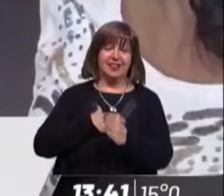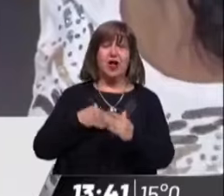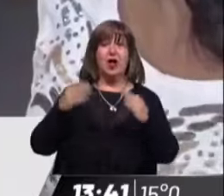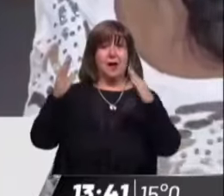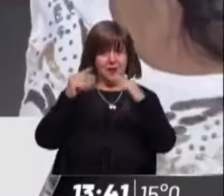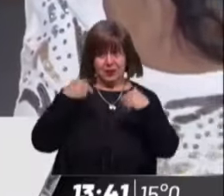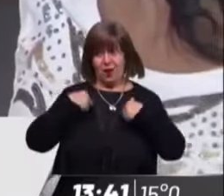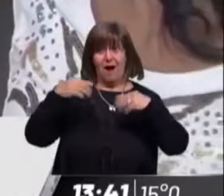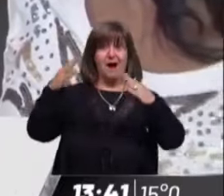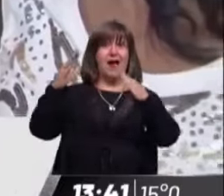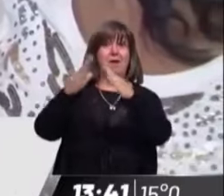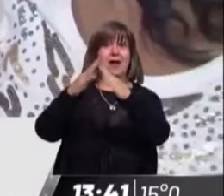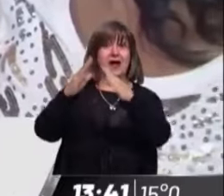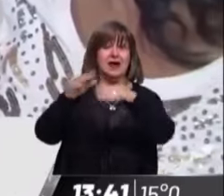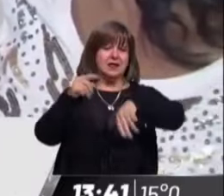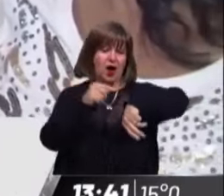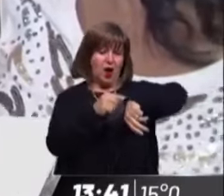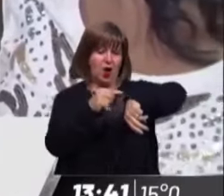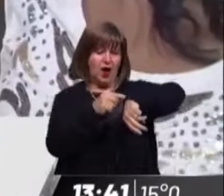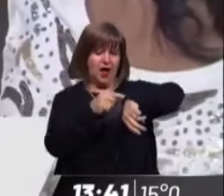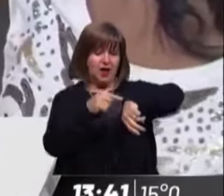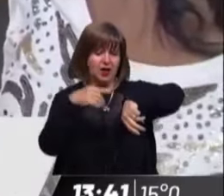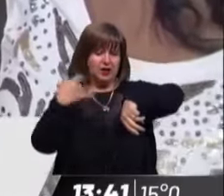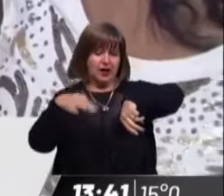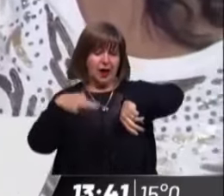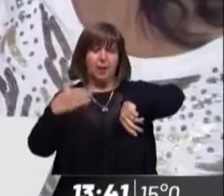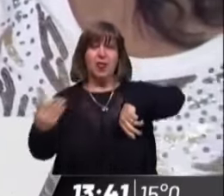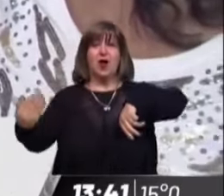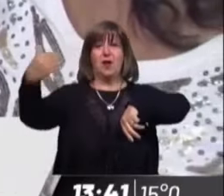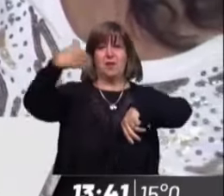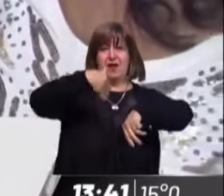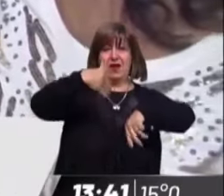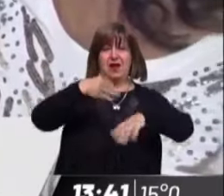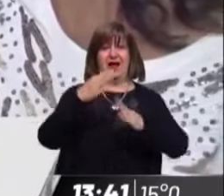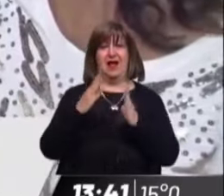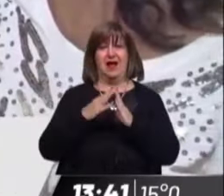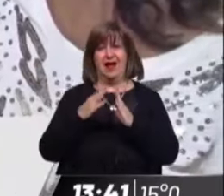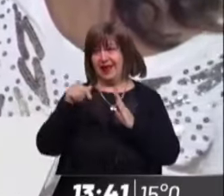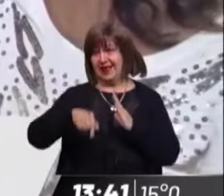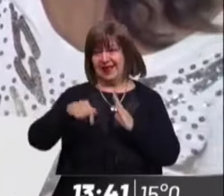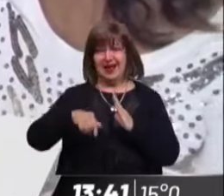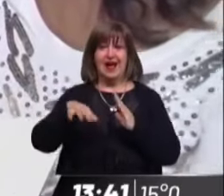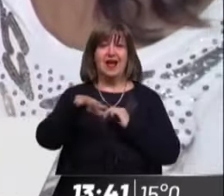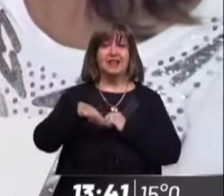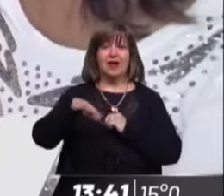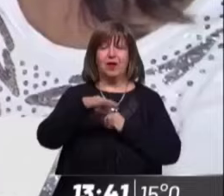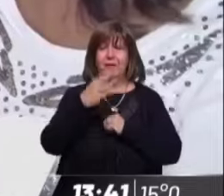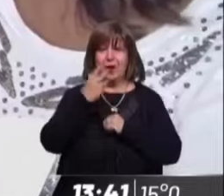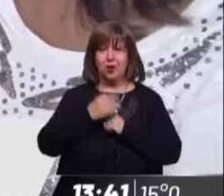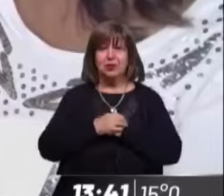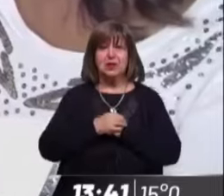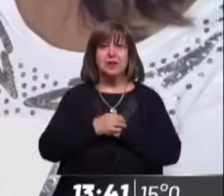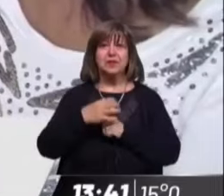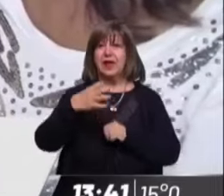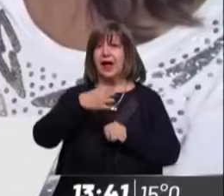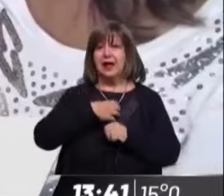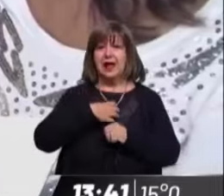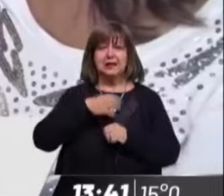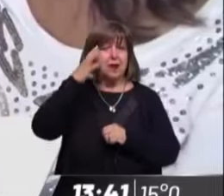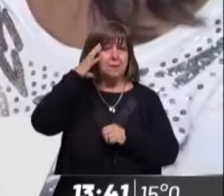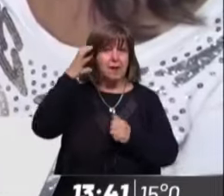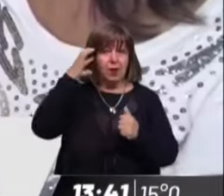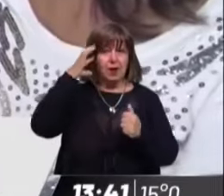Seguro. Sí, eso sí, sí, sí. La clase de memoria es prioritaria. Así que no